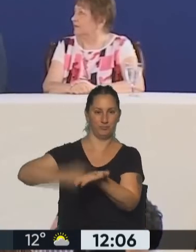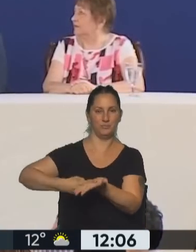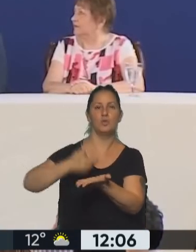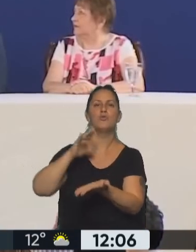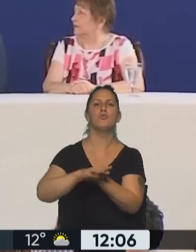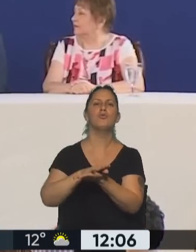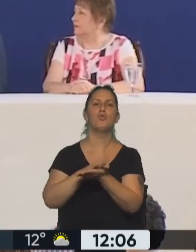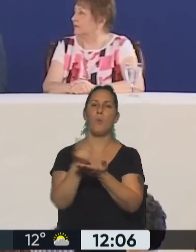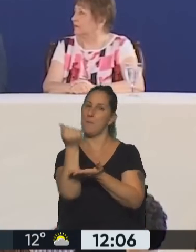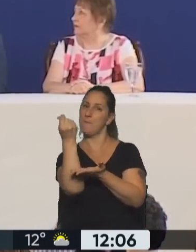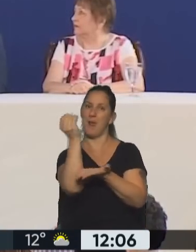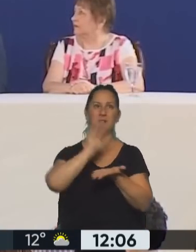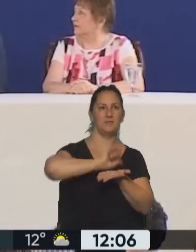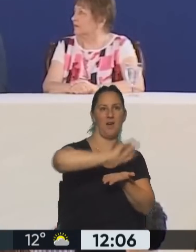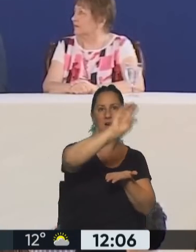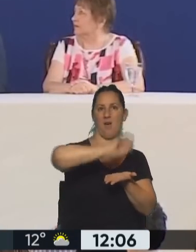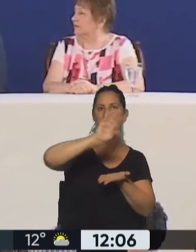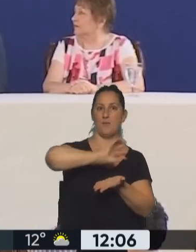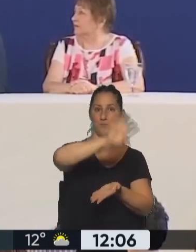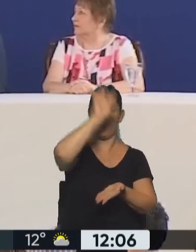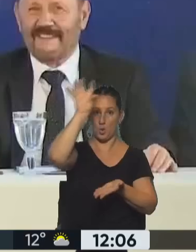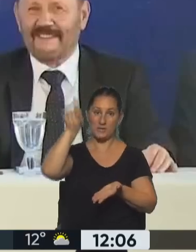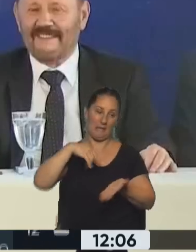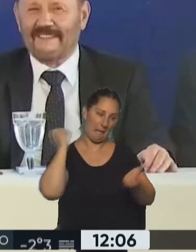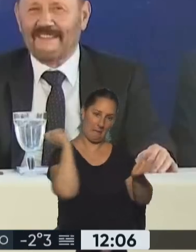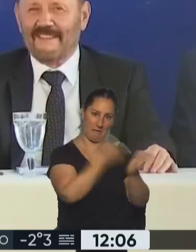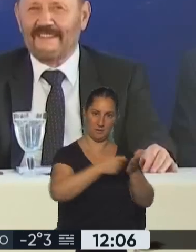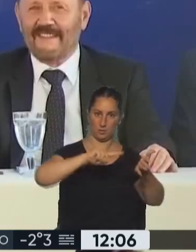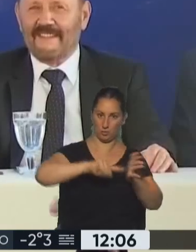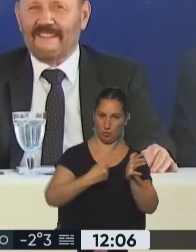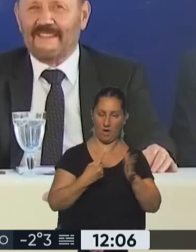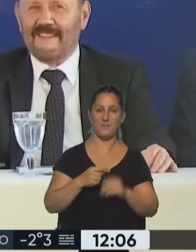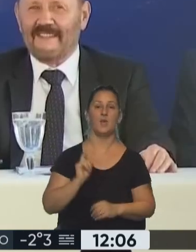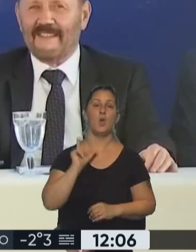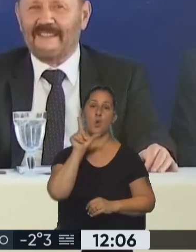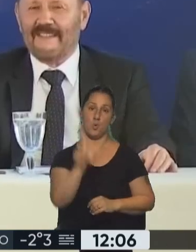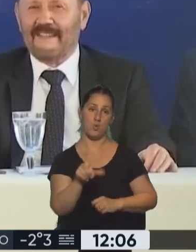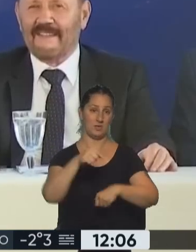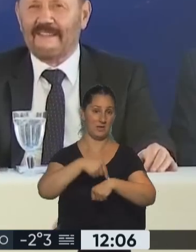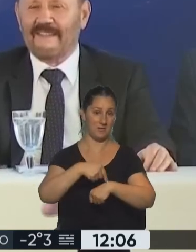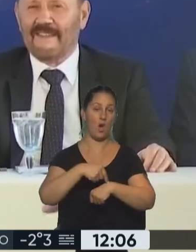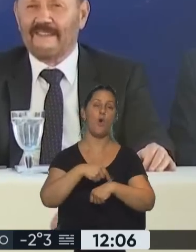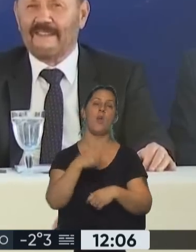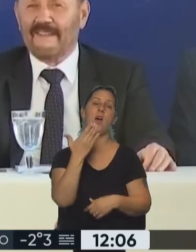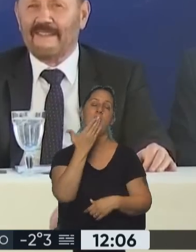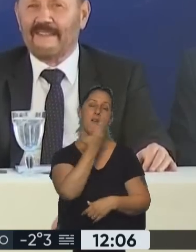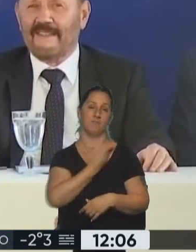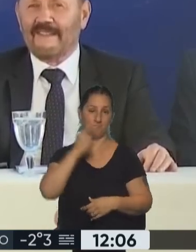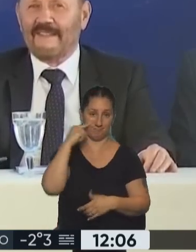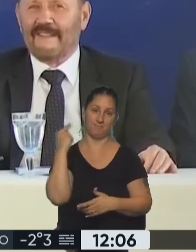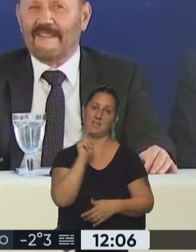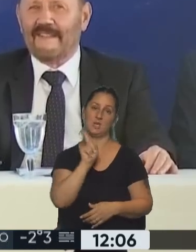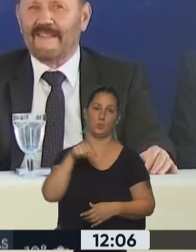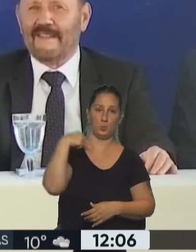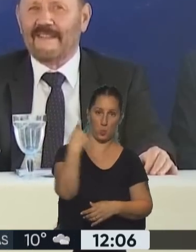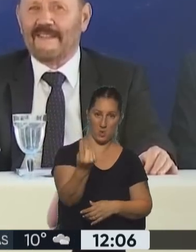la coparticipación. Hubo diferentes repercusiones. Finalmente este lunes a esta hora llega la respuesta, la decisión